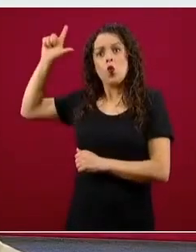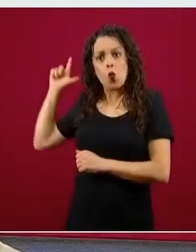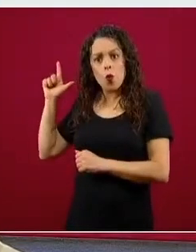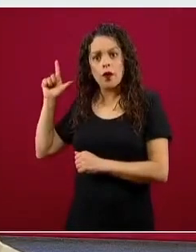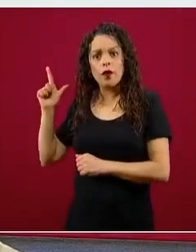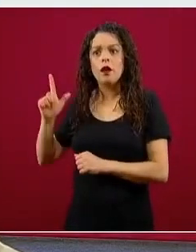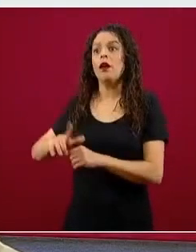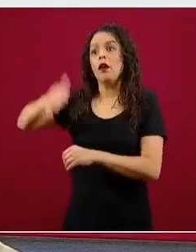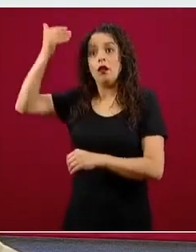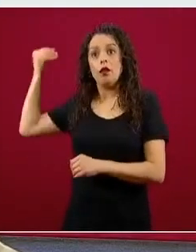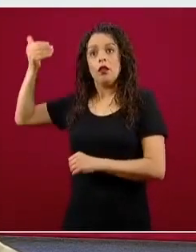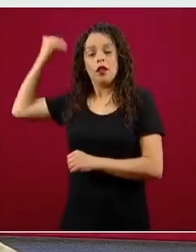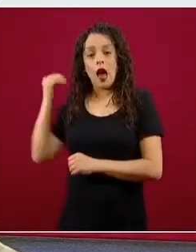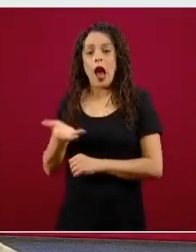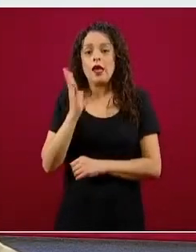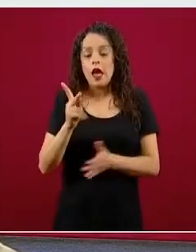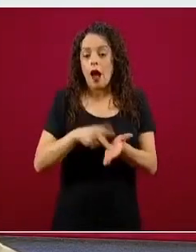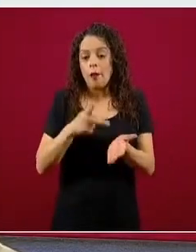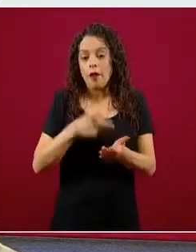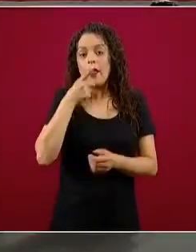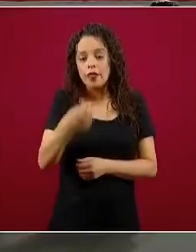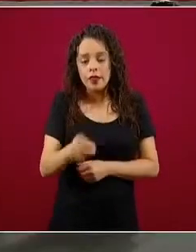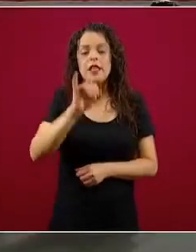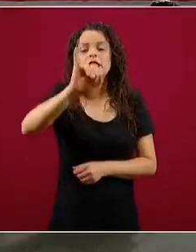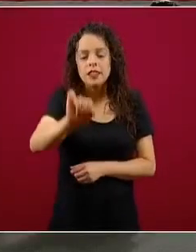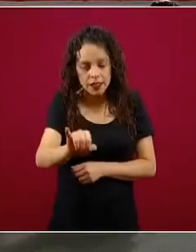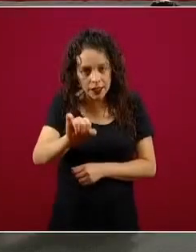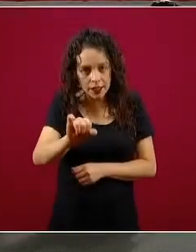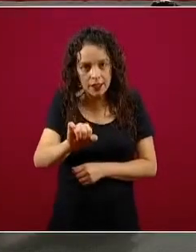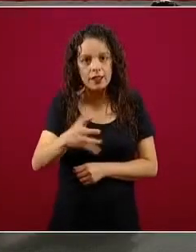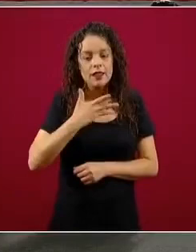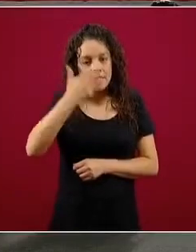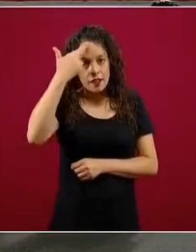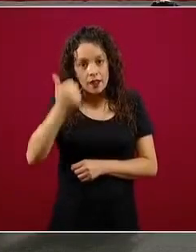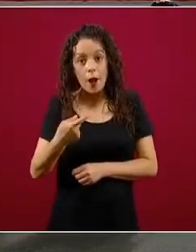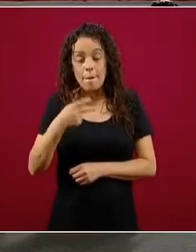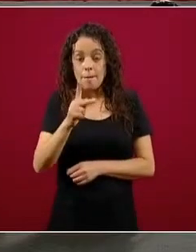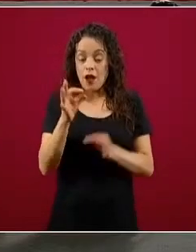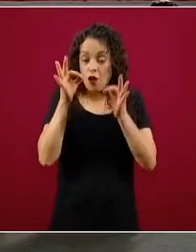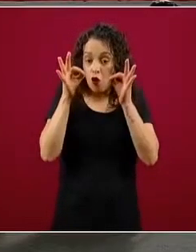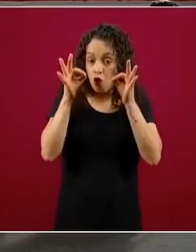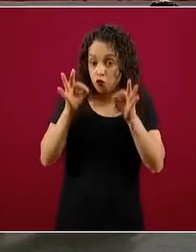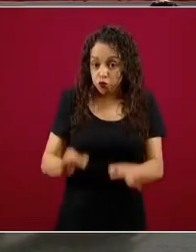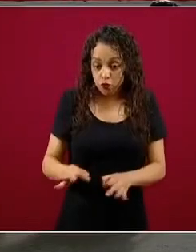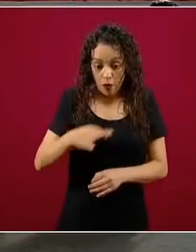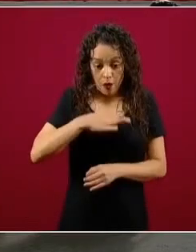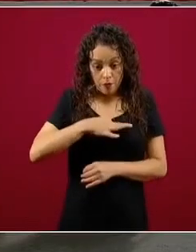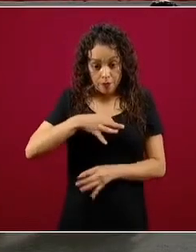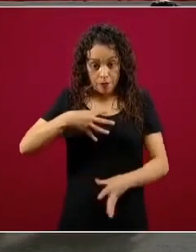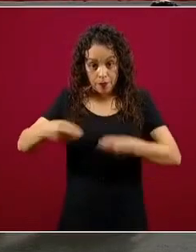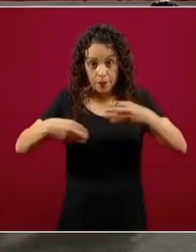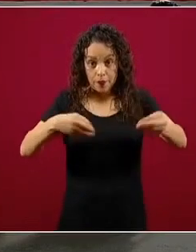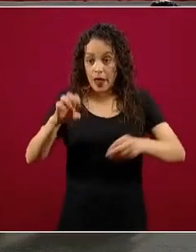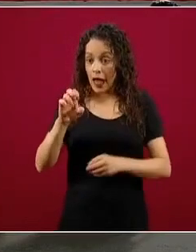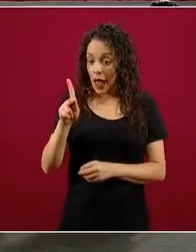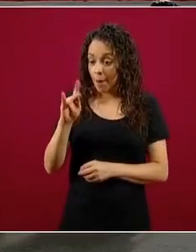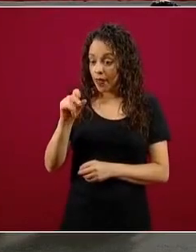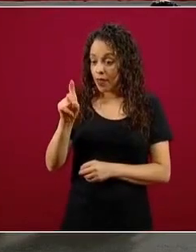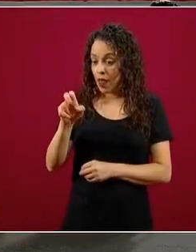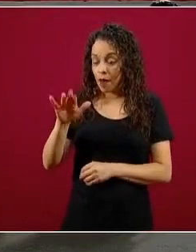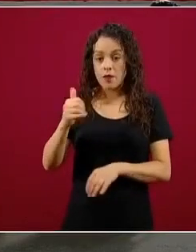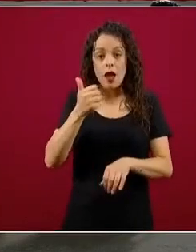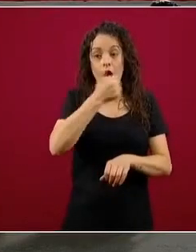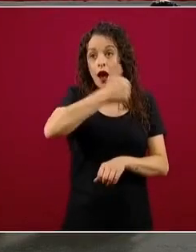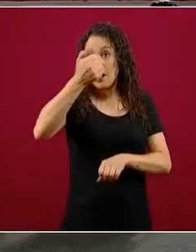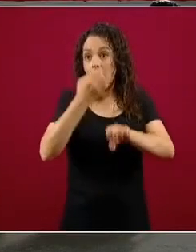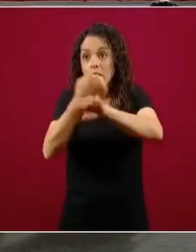comentando, la realidad de la epidemia en cada entidad federativa se ha comportado de manera